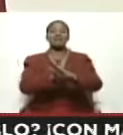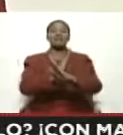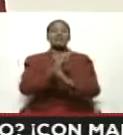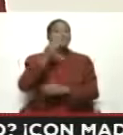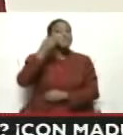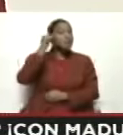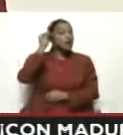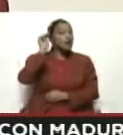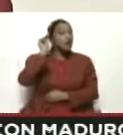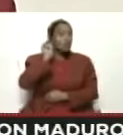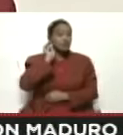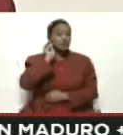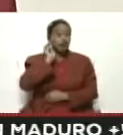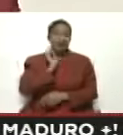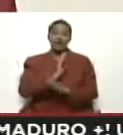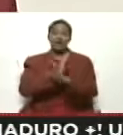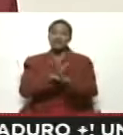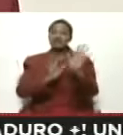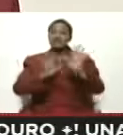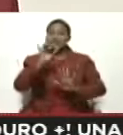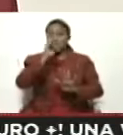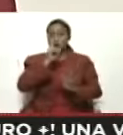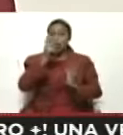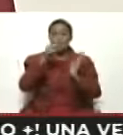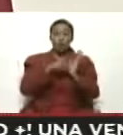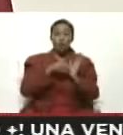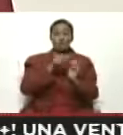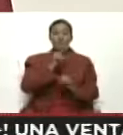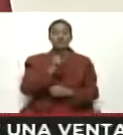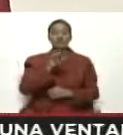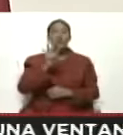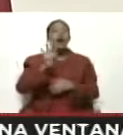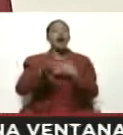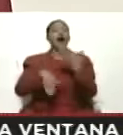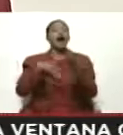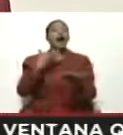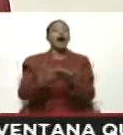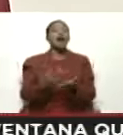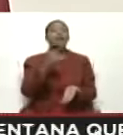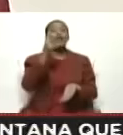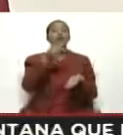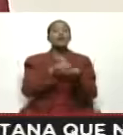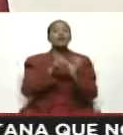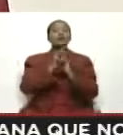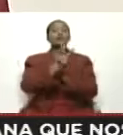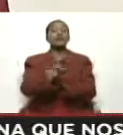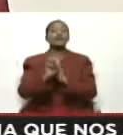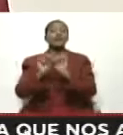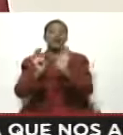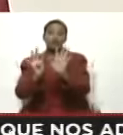cuenta desde el 2024. Eso da hasta el 2039.